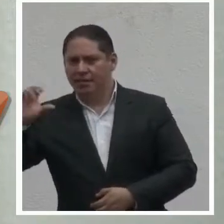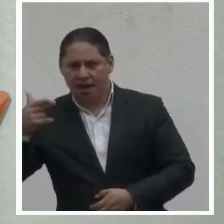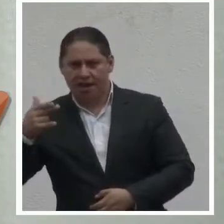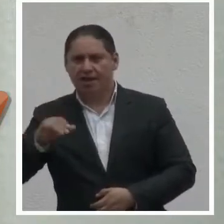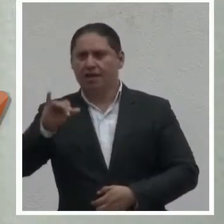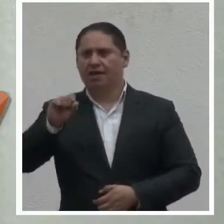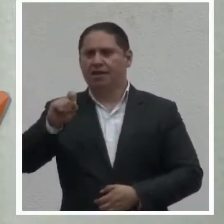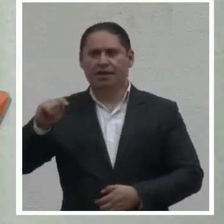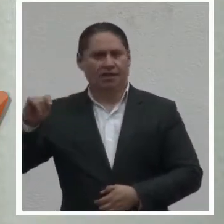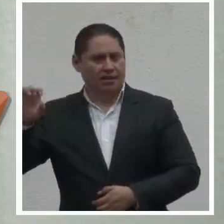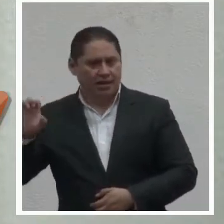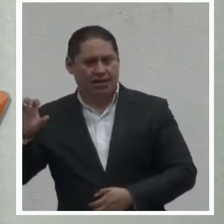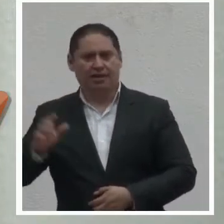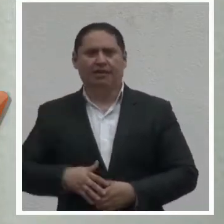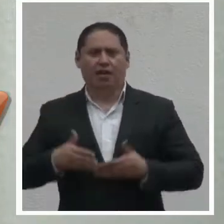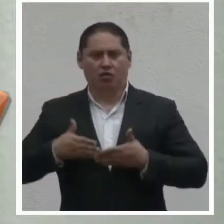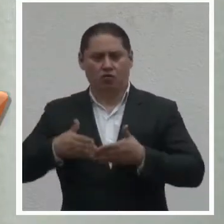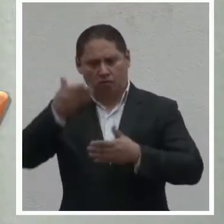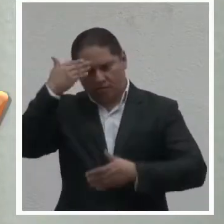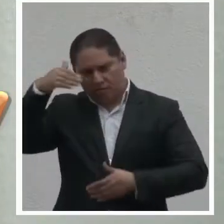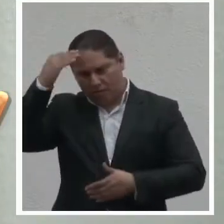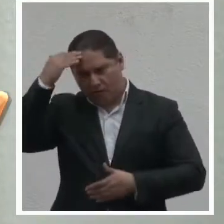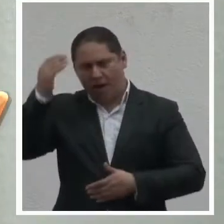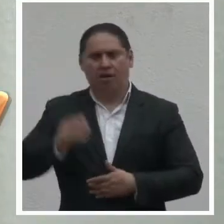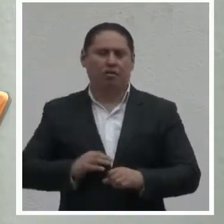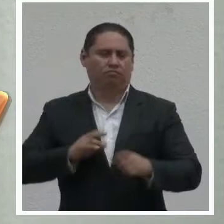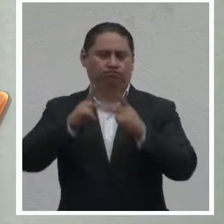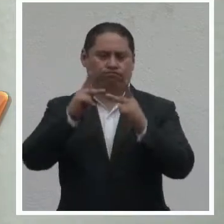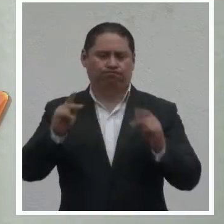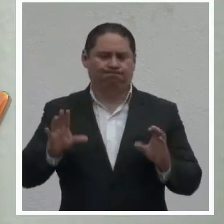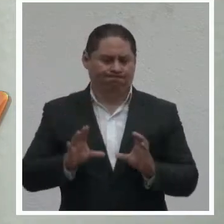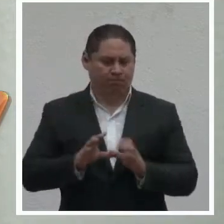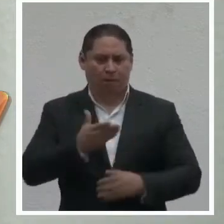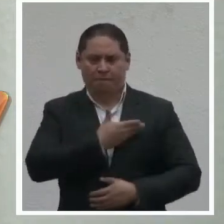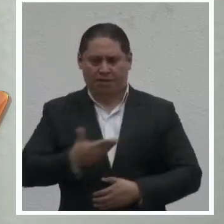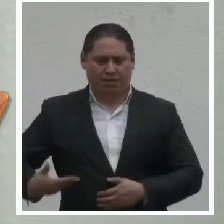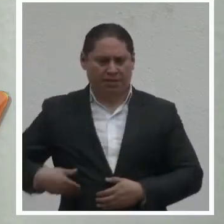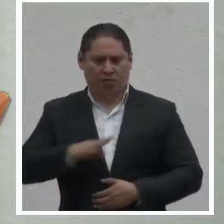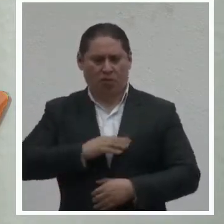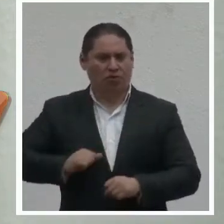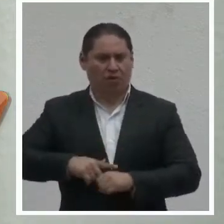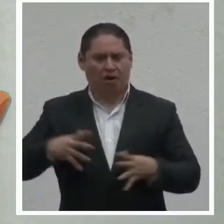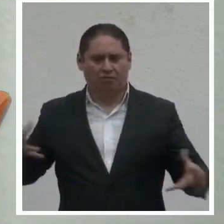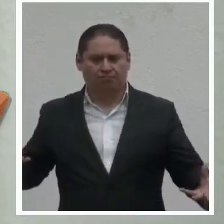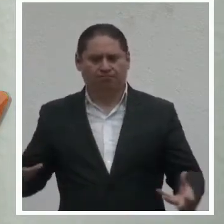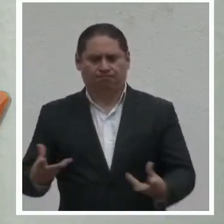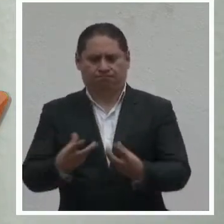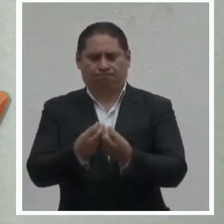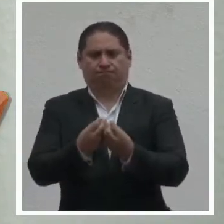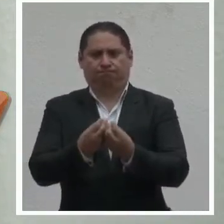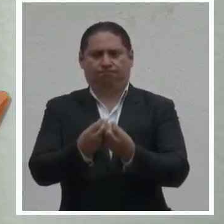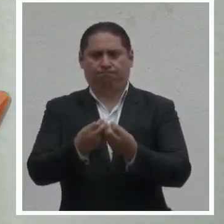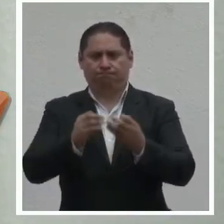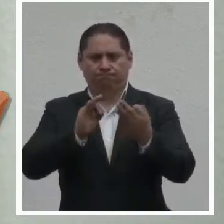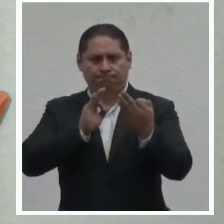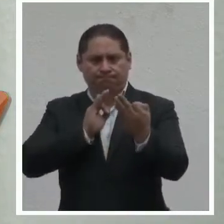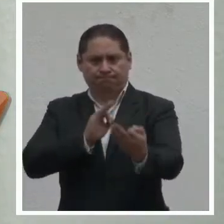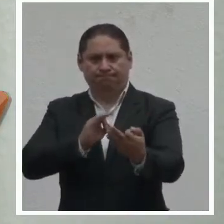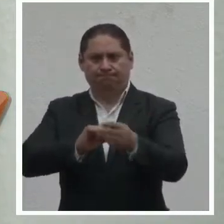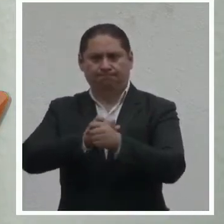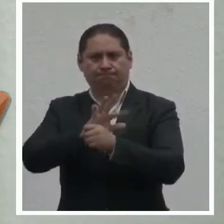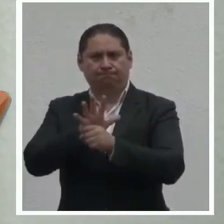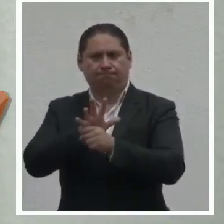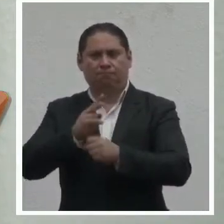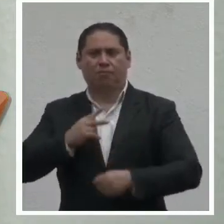Guardia Nacional, a la Marina, Protección Civil, a todos los presidentes municipales en conjunto para enfrentar este contagioso